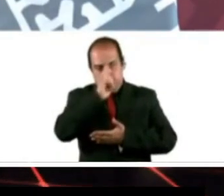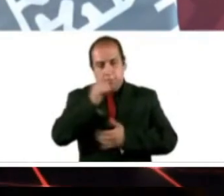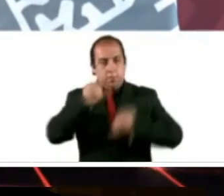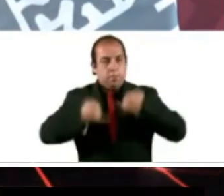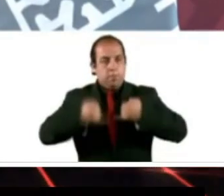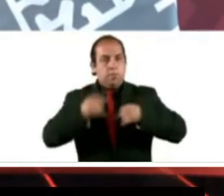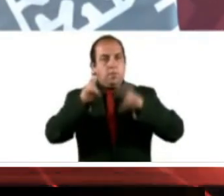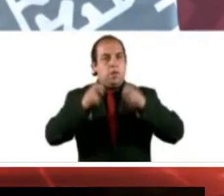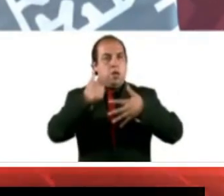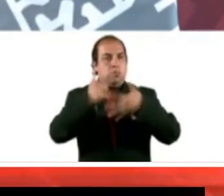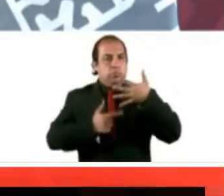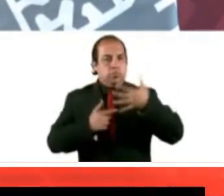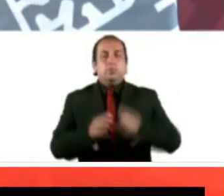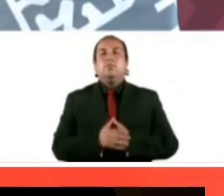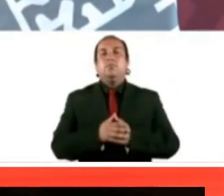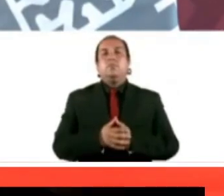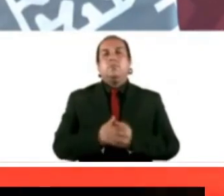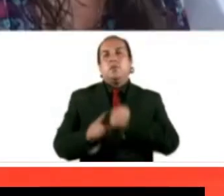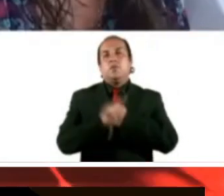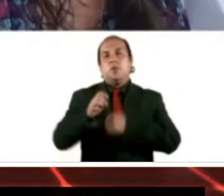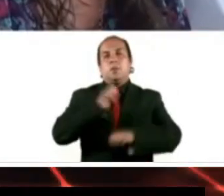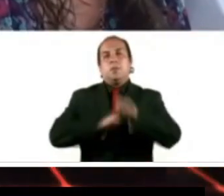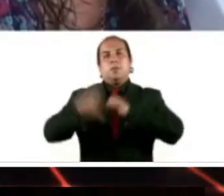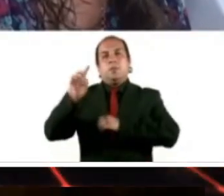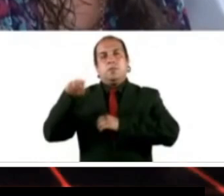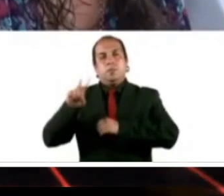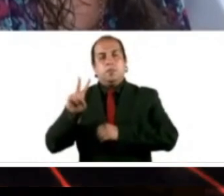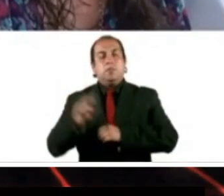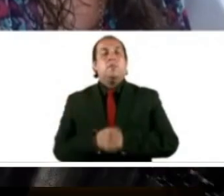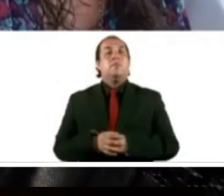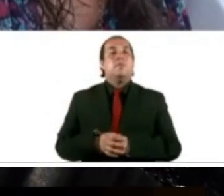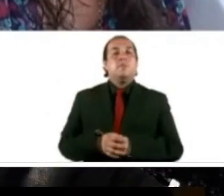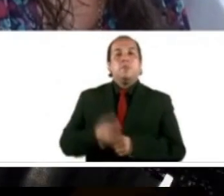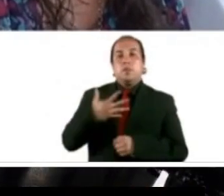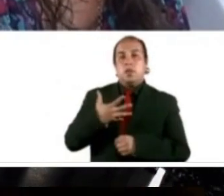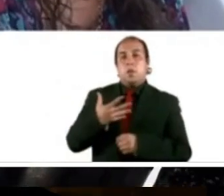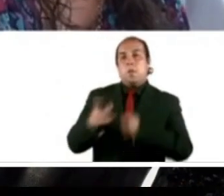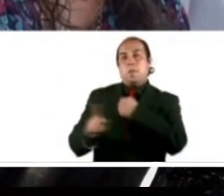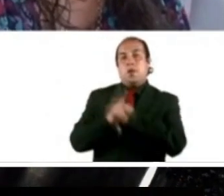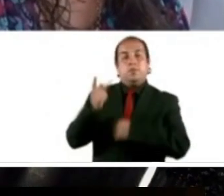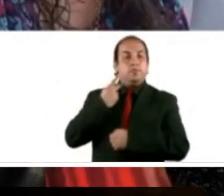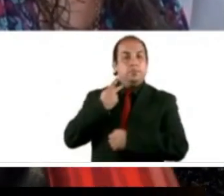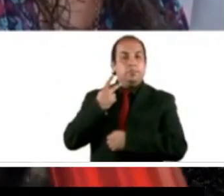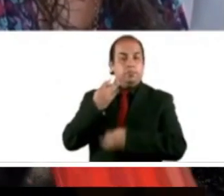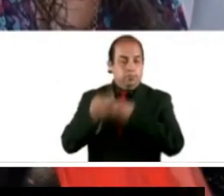todos estos temas. Ese es el primer tema, hay un sesgo político en todo esto.